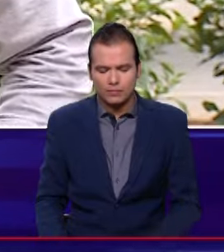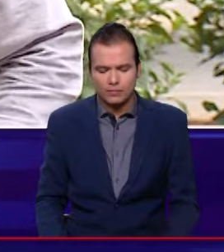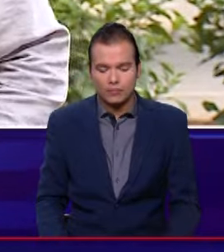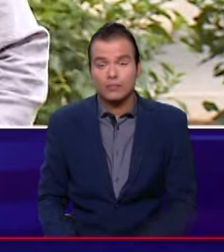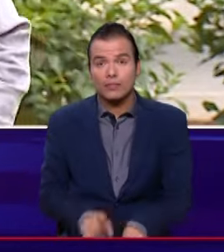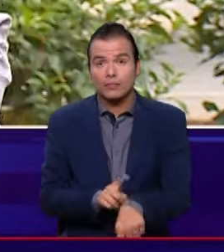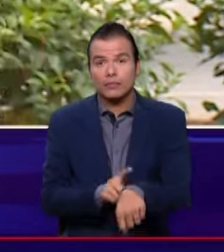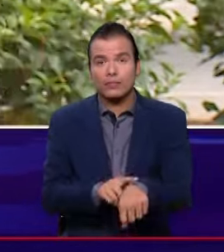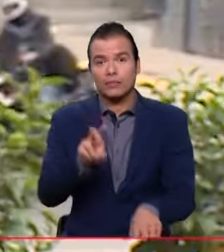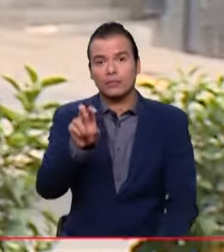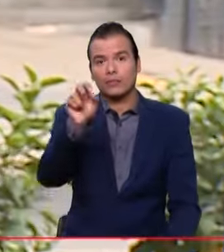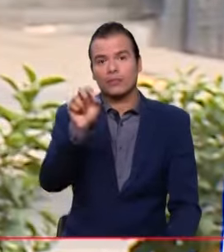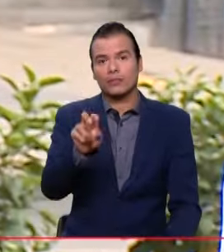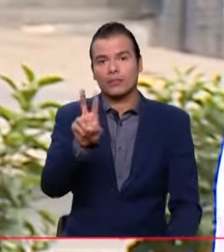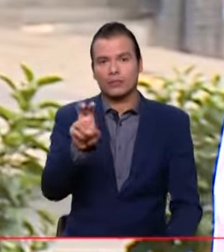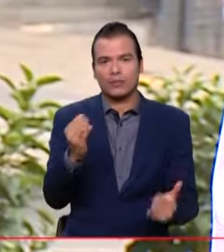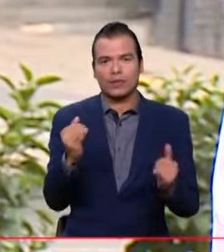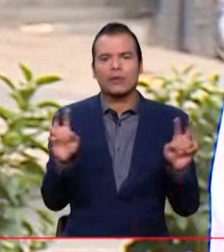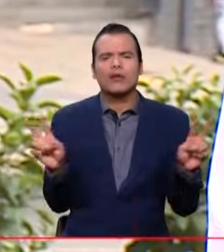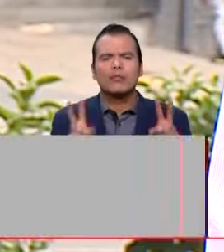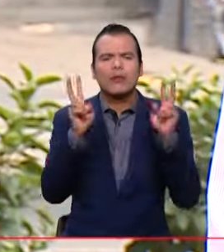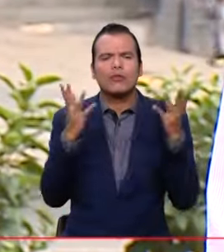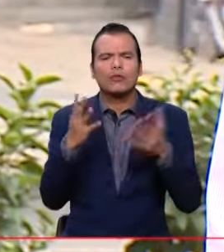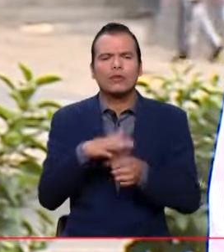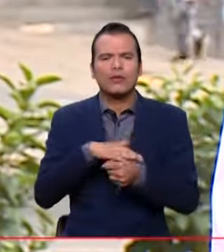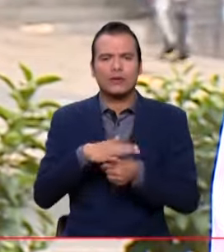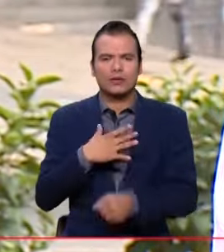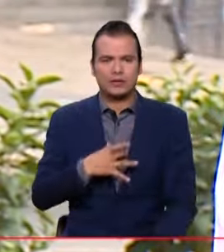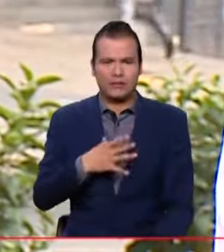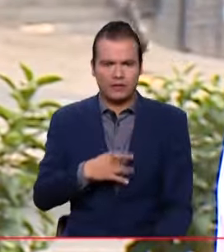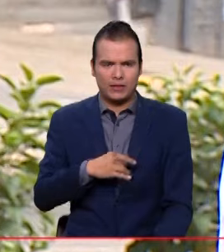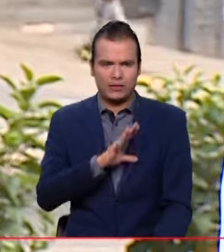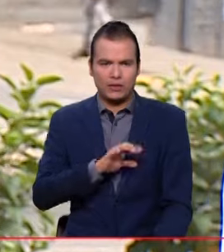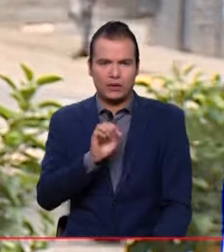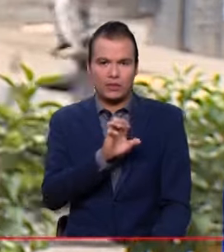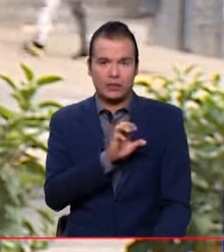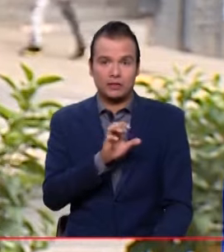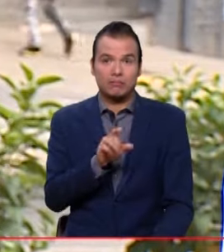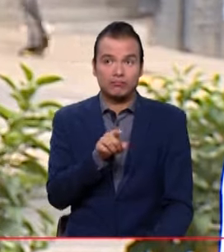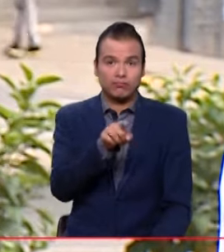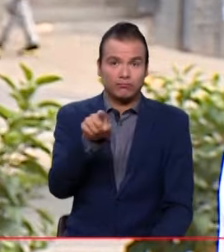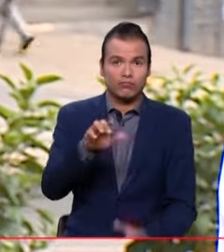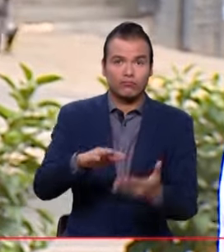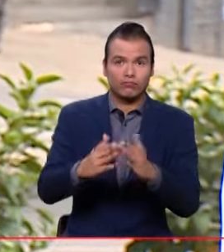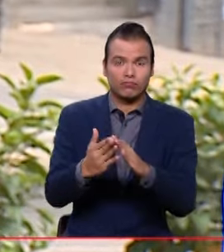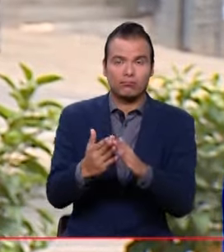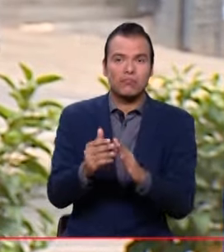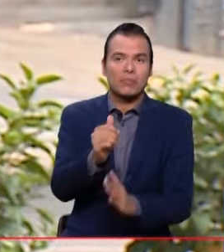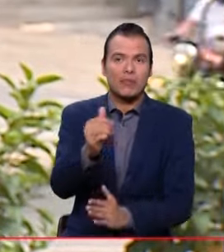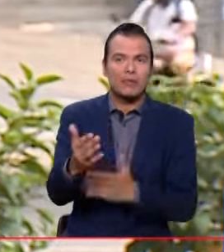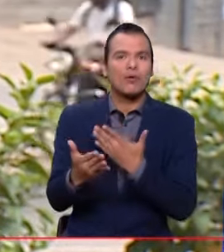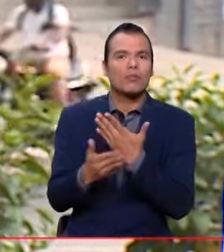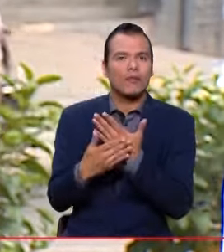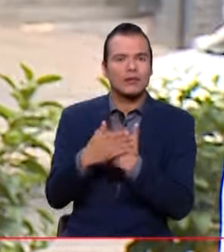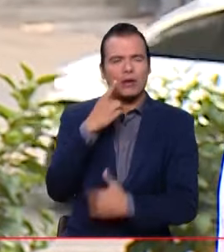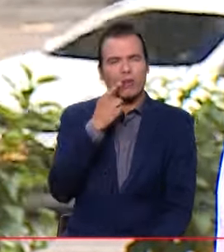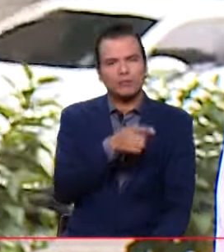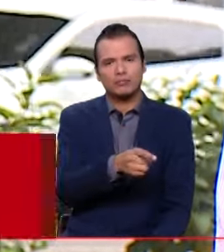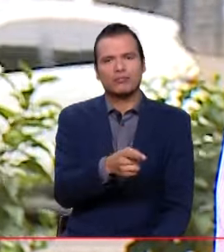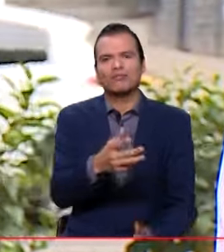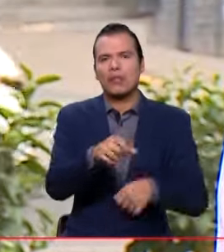7:07, regresamos en directo desde el barrio San Fernando aquí en el oeste de Cali. Usted lo ha dicho, la misma comunidad es quien lo denuncia,